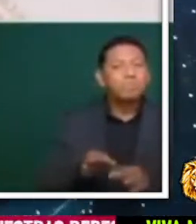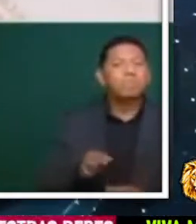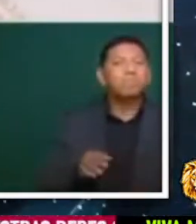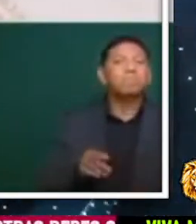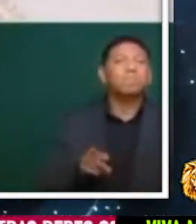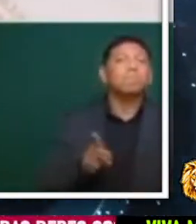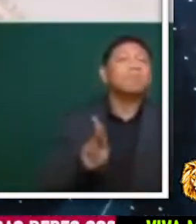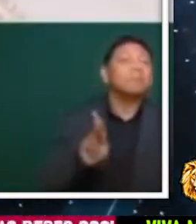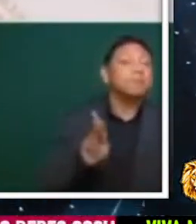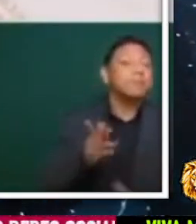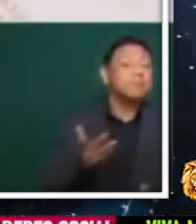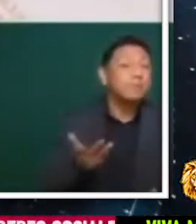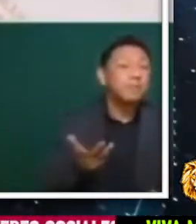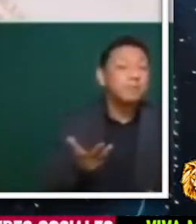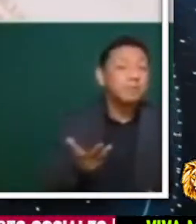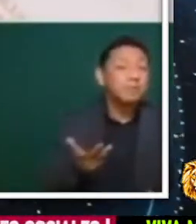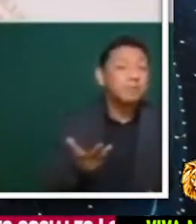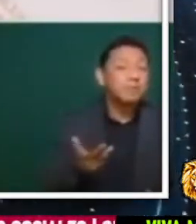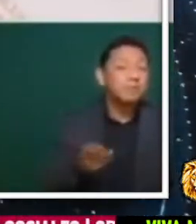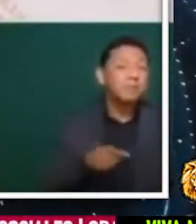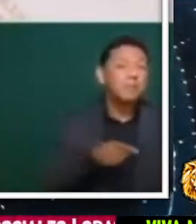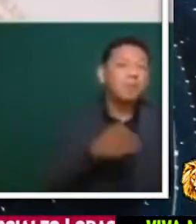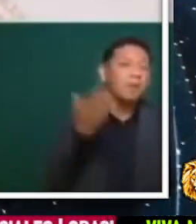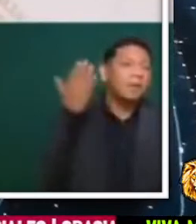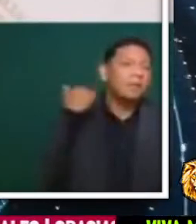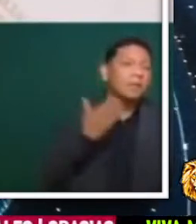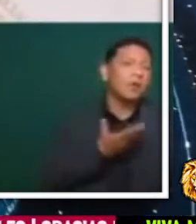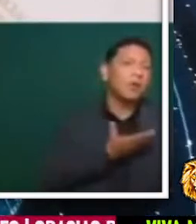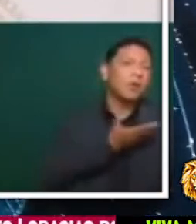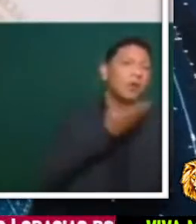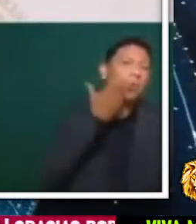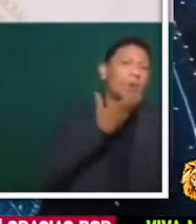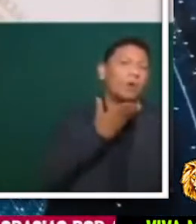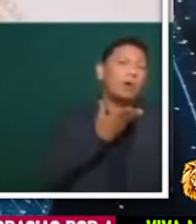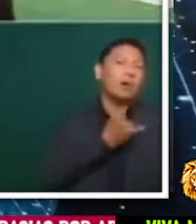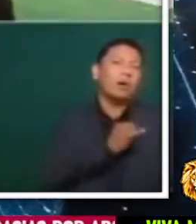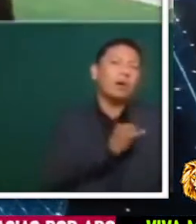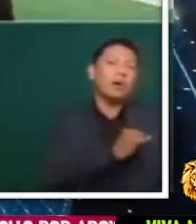pero son muy conservadores